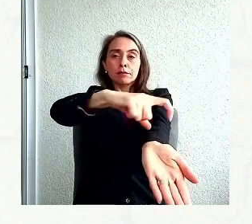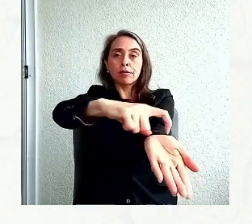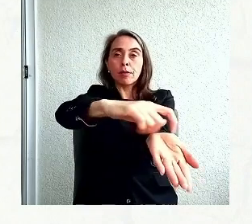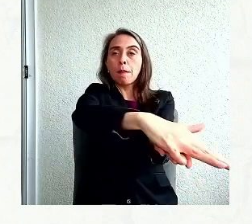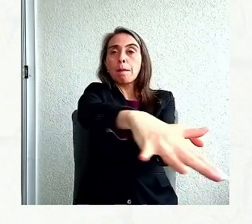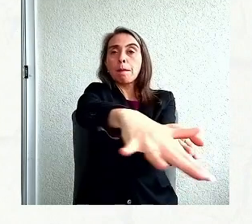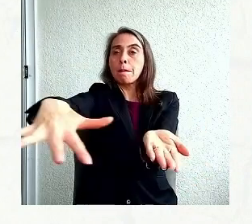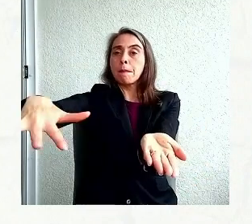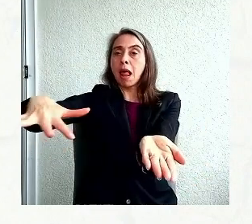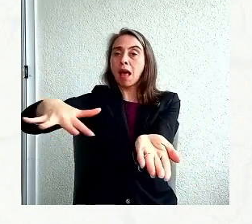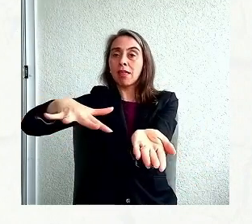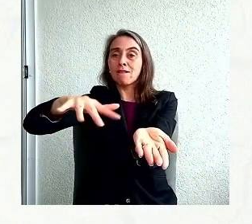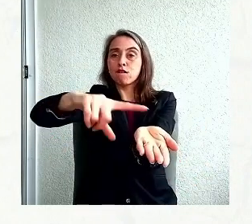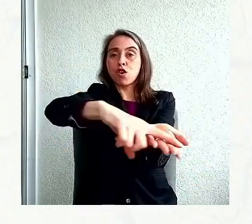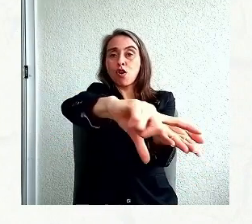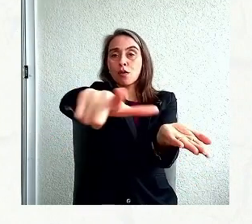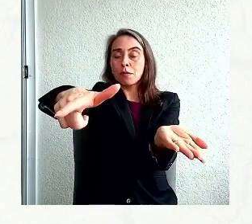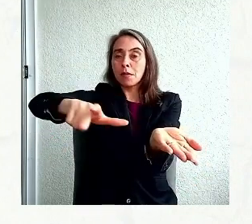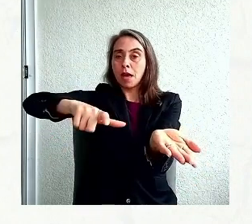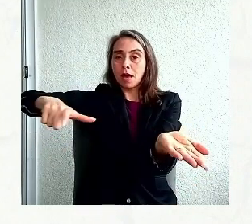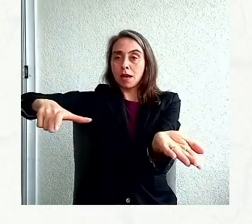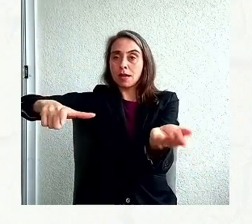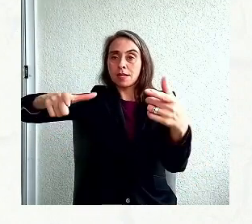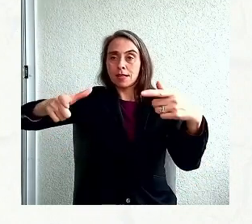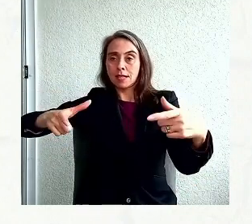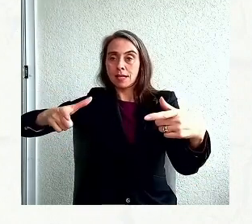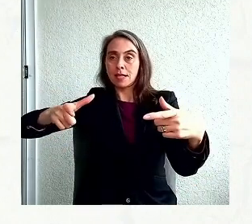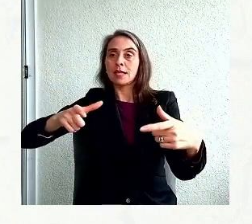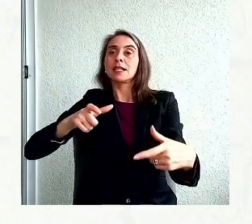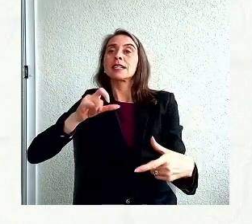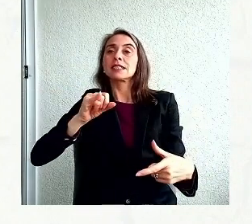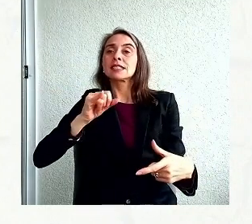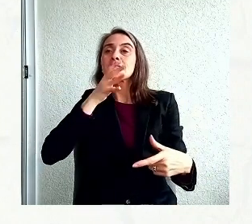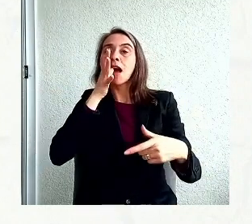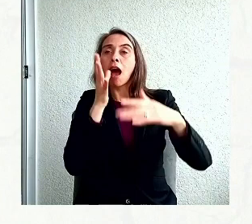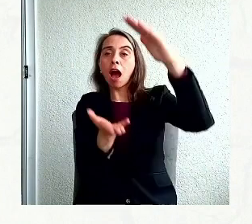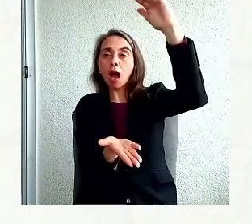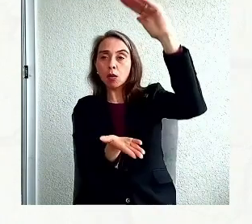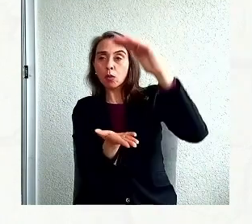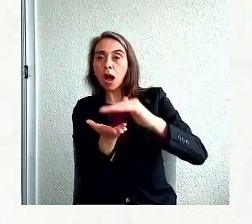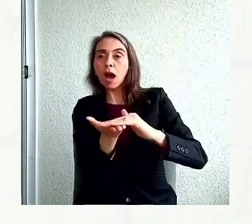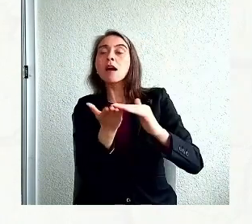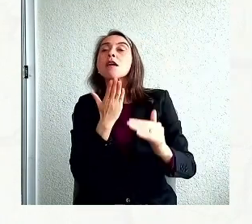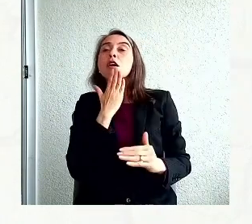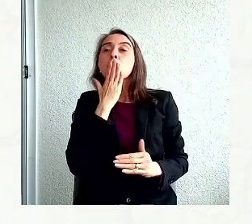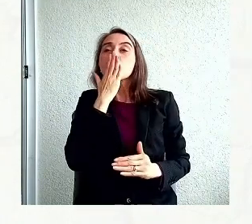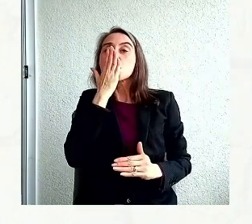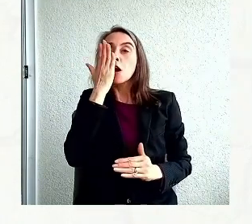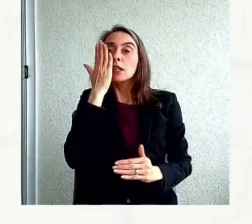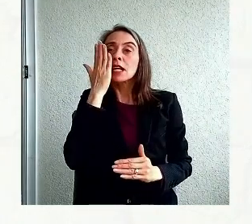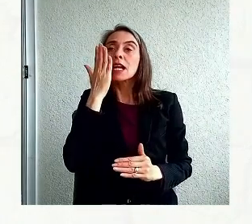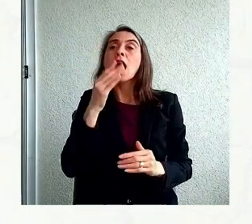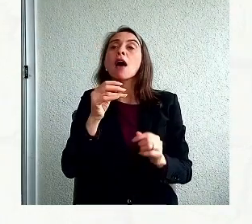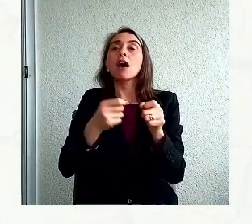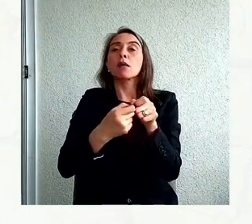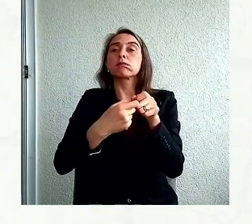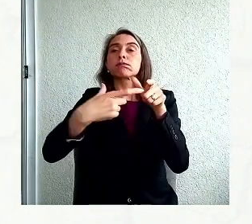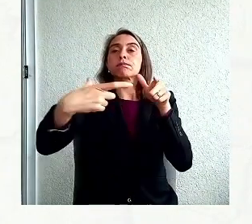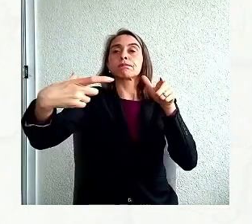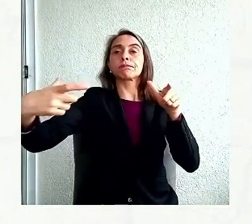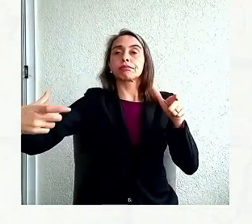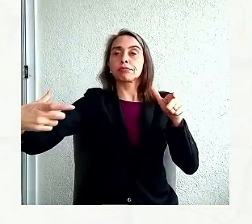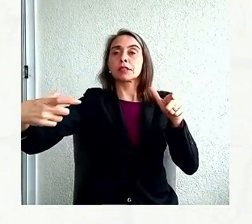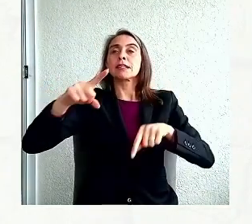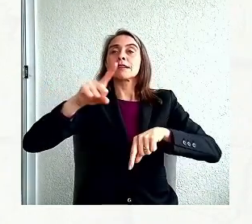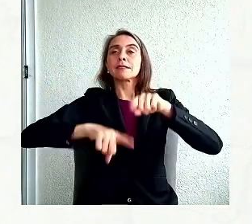sacara toda el agua de la Antártica que está congelada, nos quedaría un territorio continental que tiene altas montañas y que también